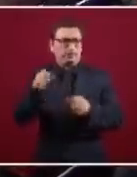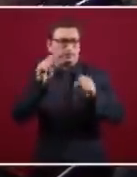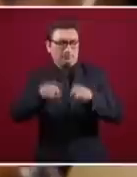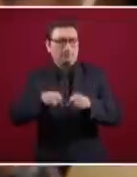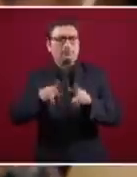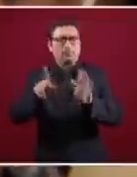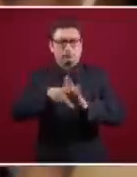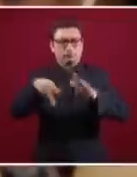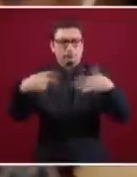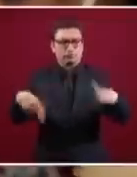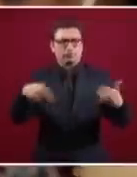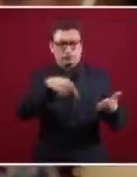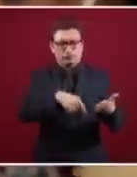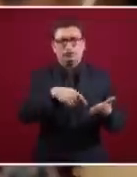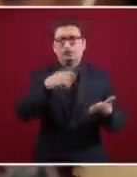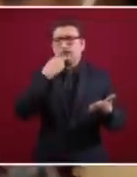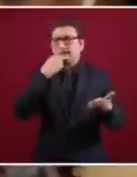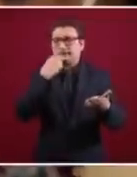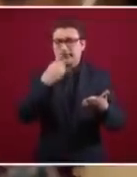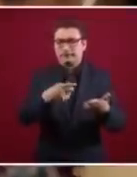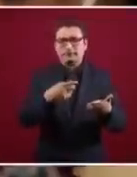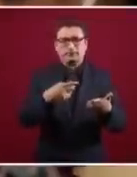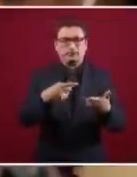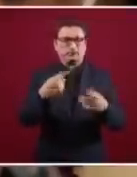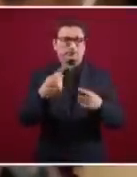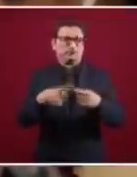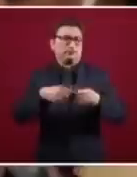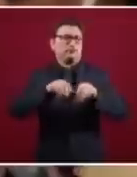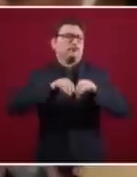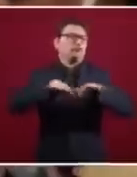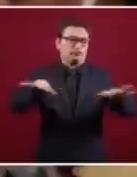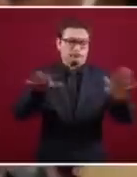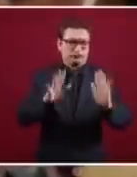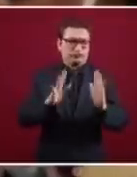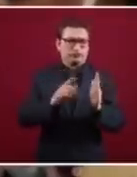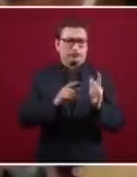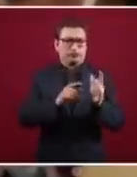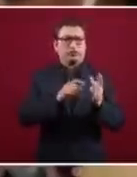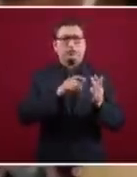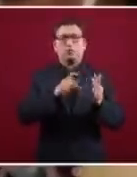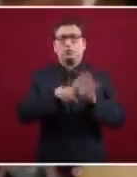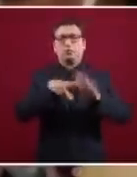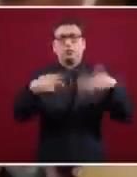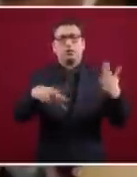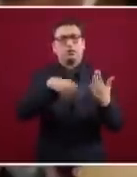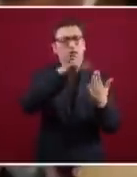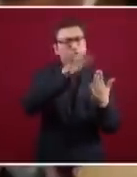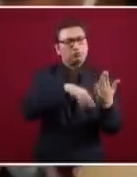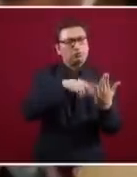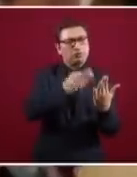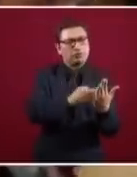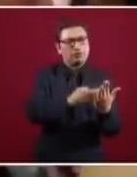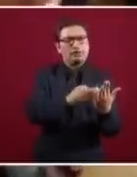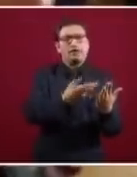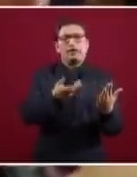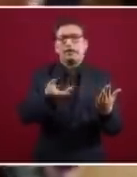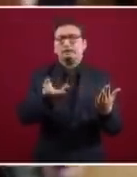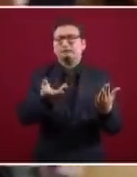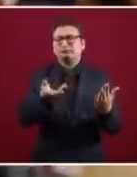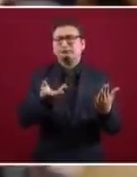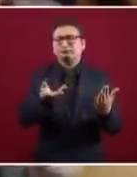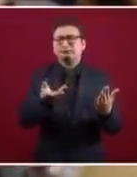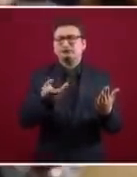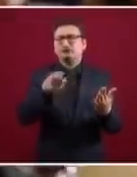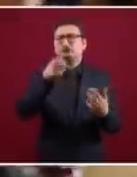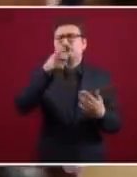ya menciona quién lo ha hecho lo hizo sus ocho columnas no es hasta qué